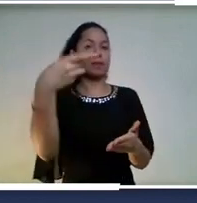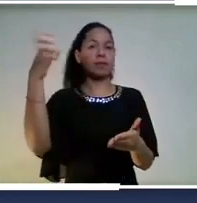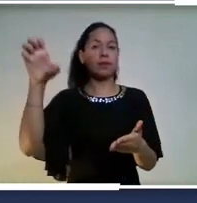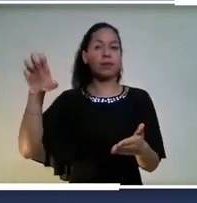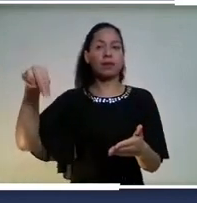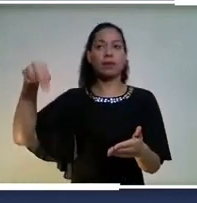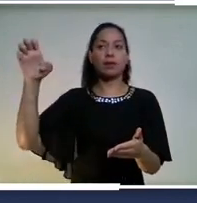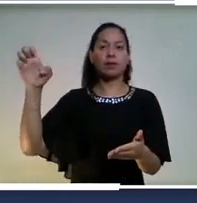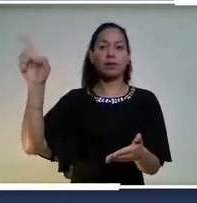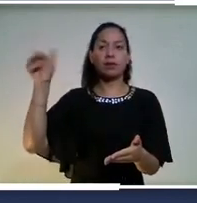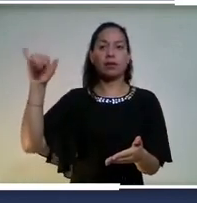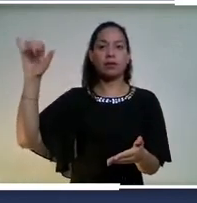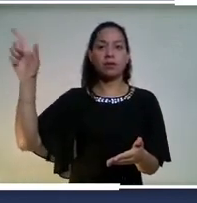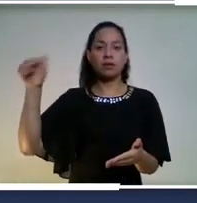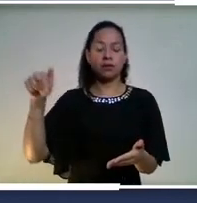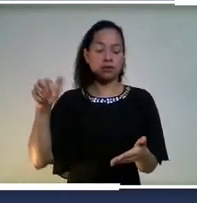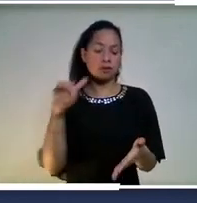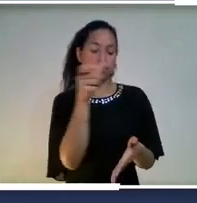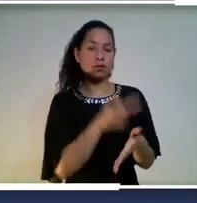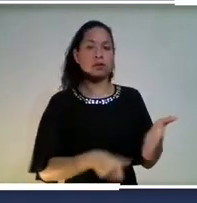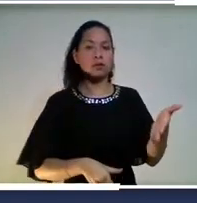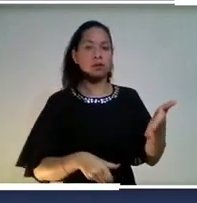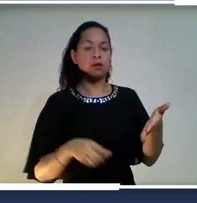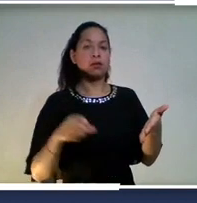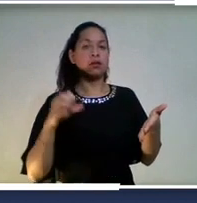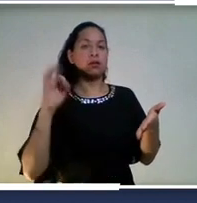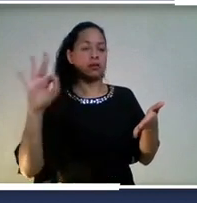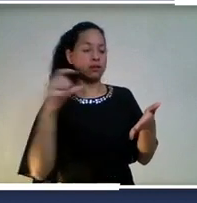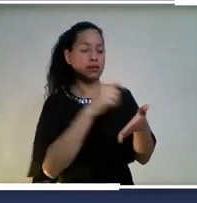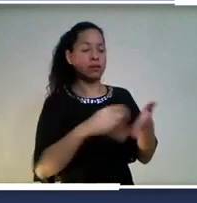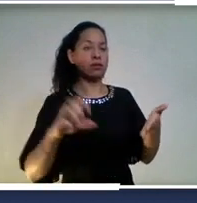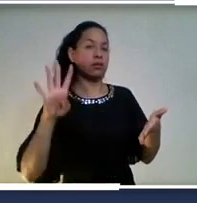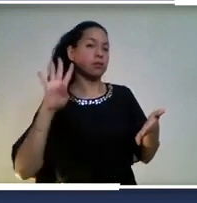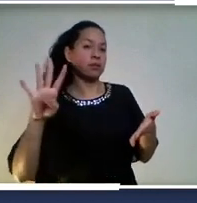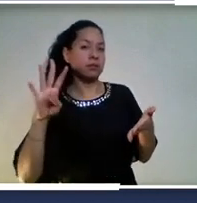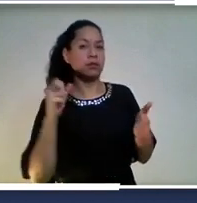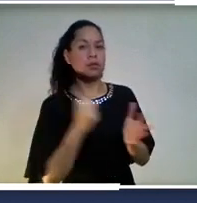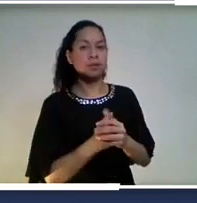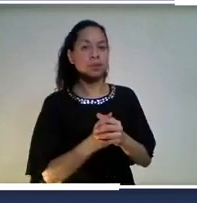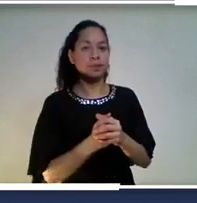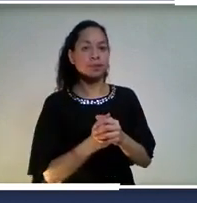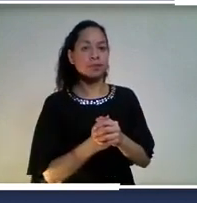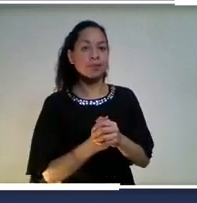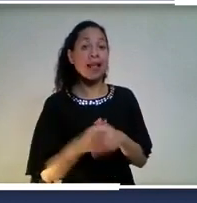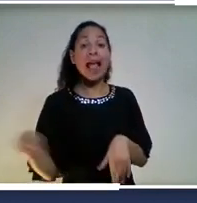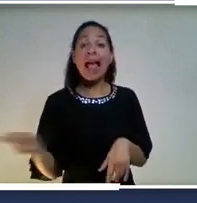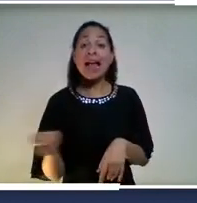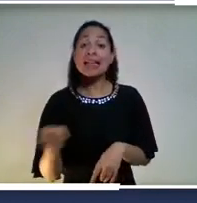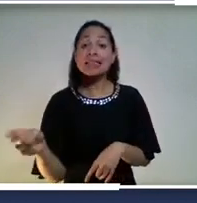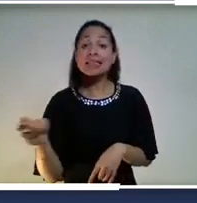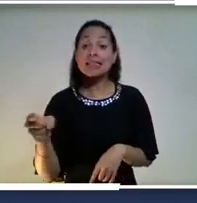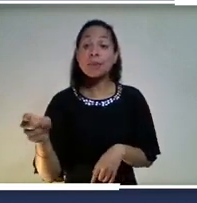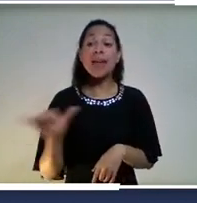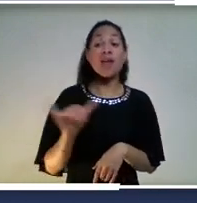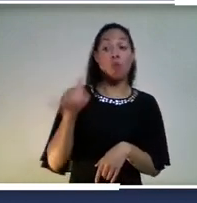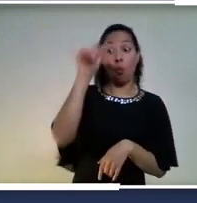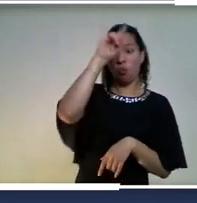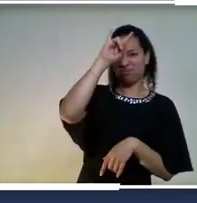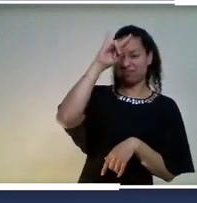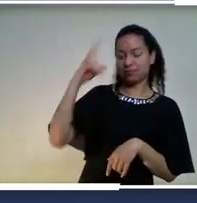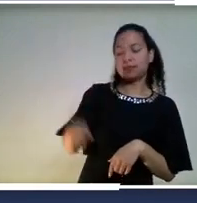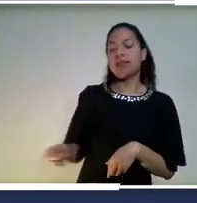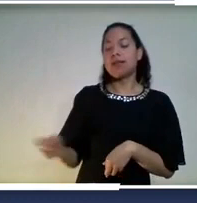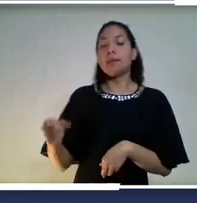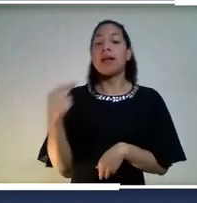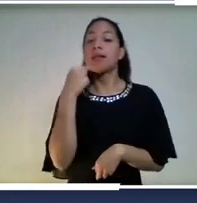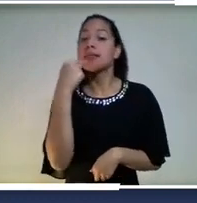entonces la serpiente dijo a la mujer no moriréis dios había dicho moriréis